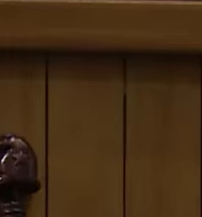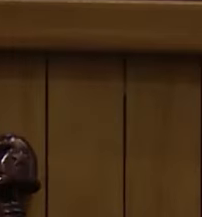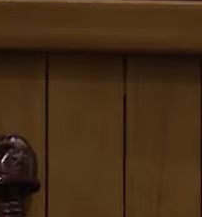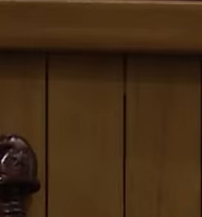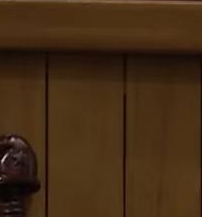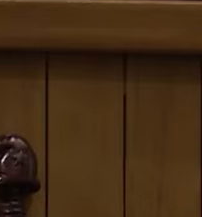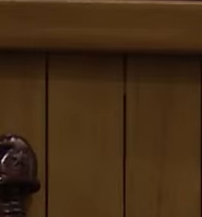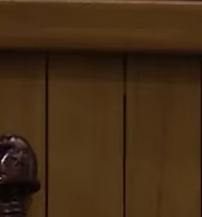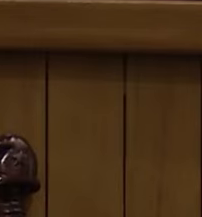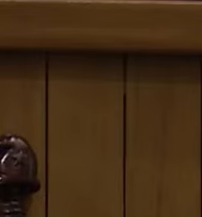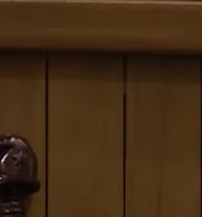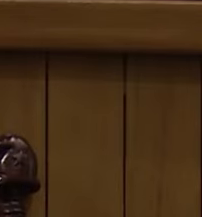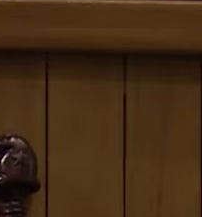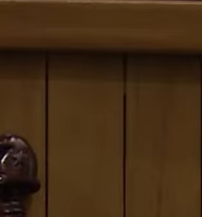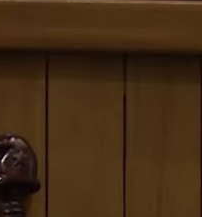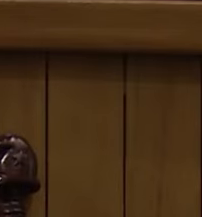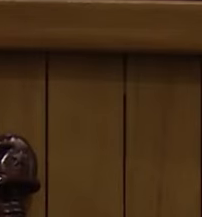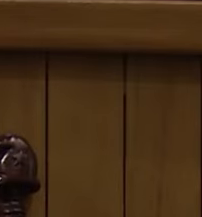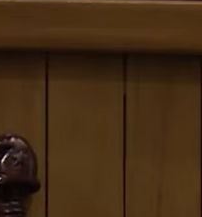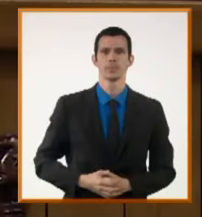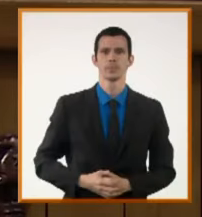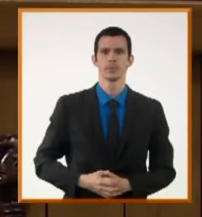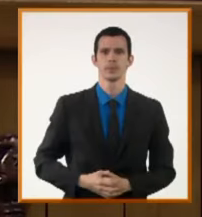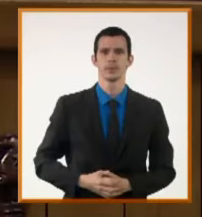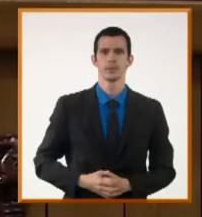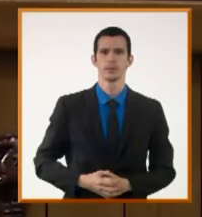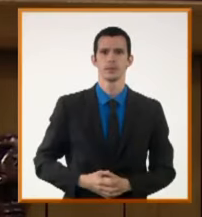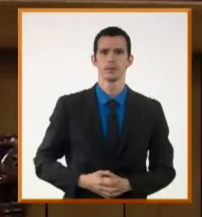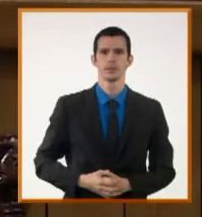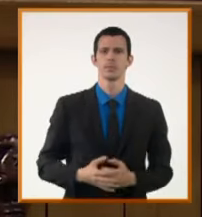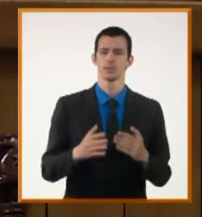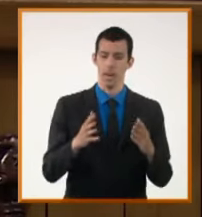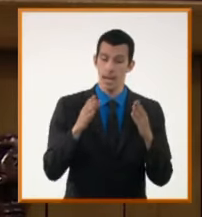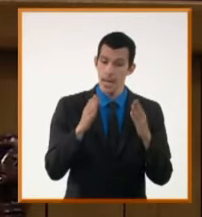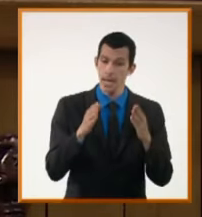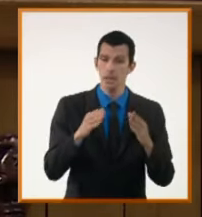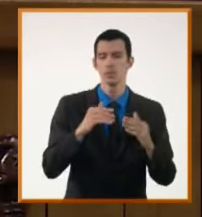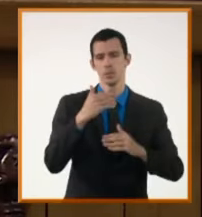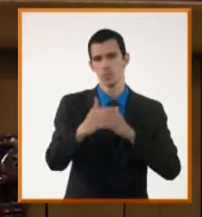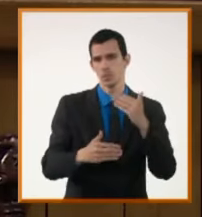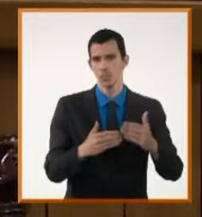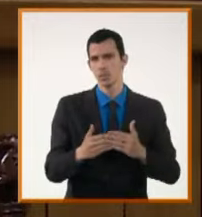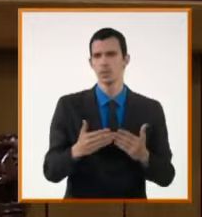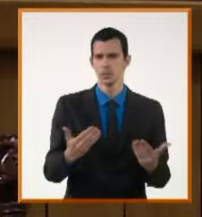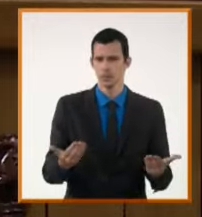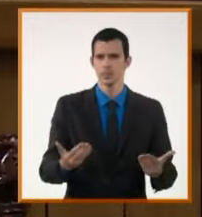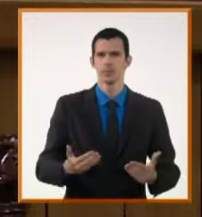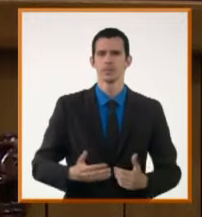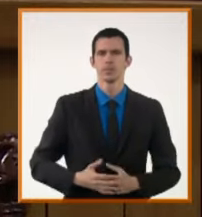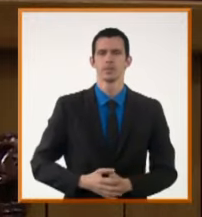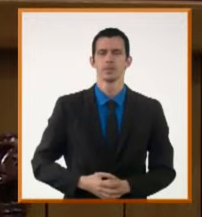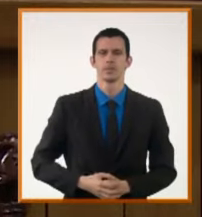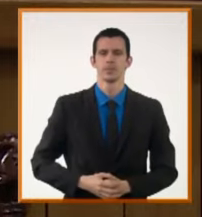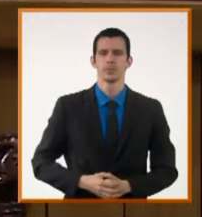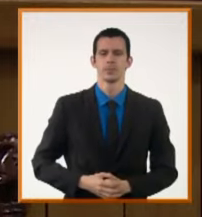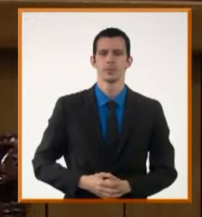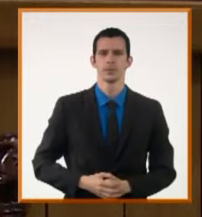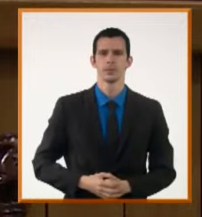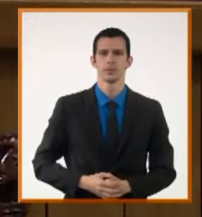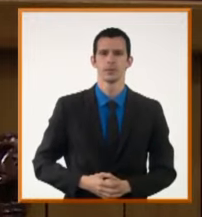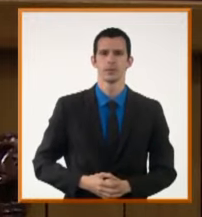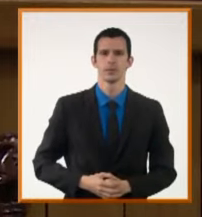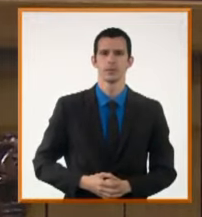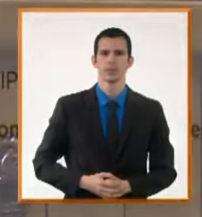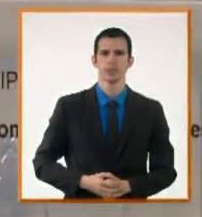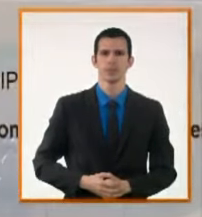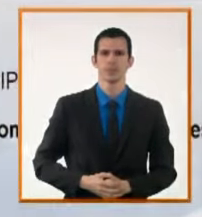República. Ahora, es un proceso profundo y complejo, pero necesario. Tenemos